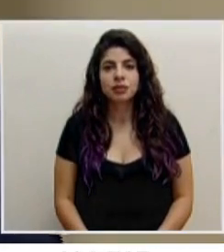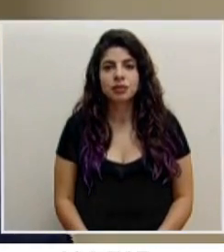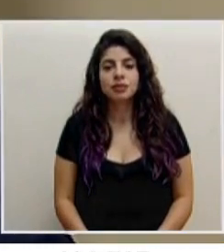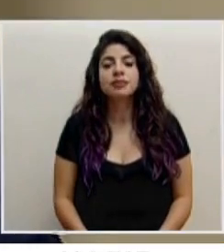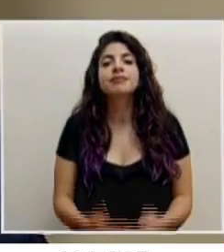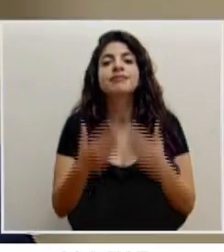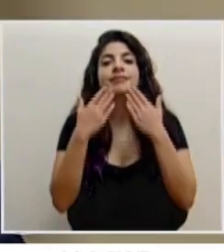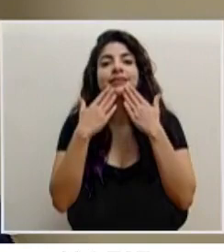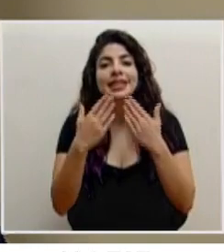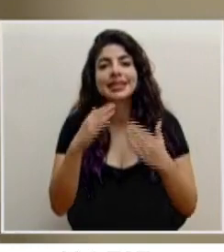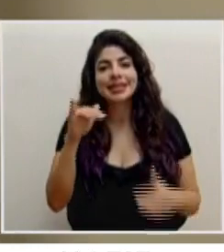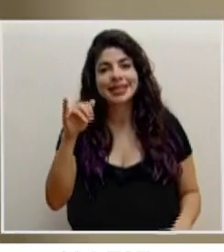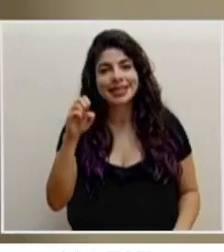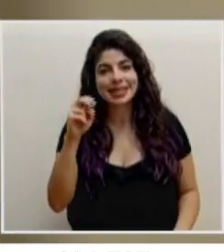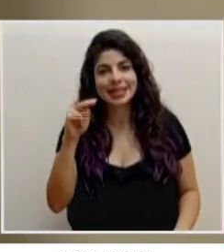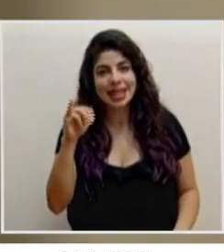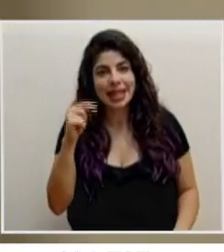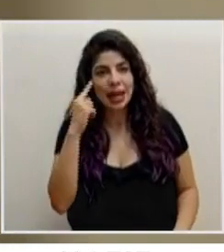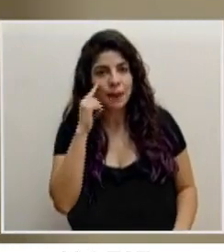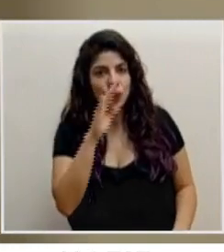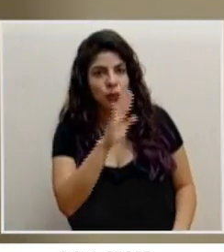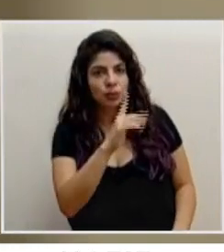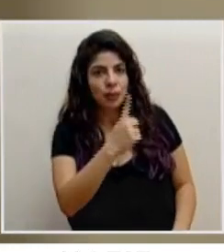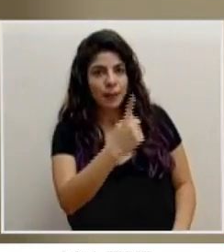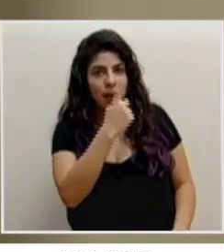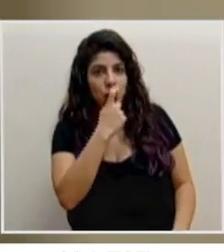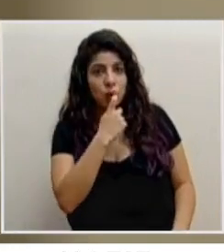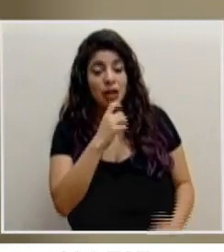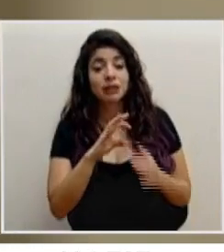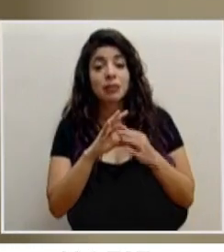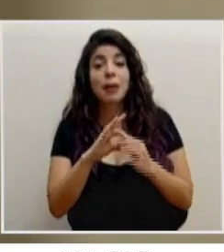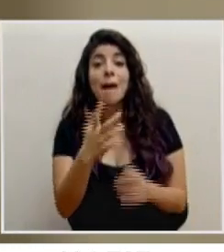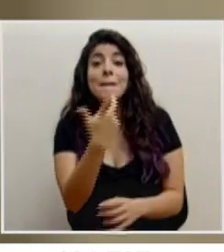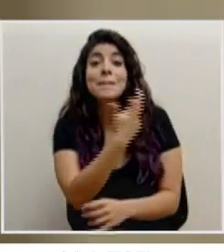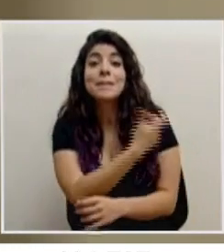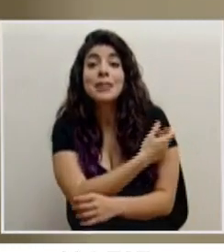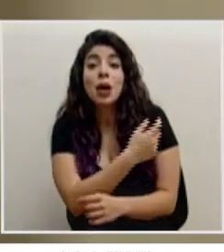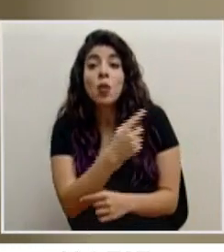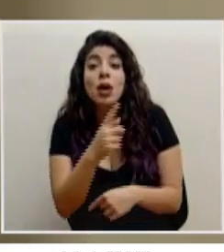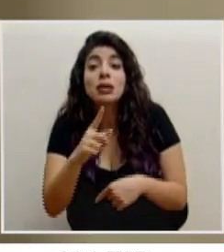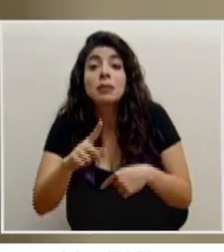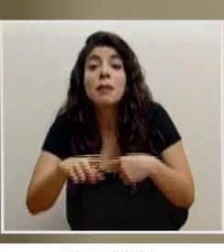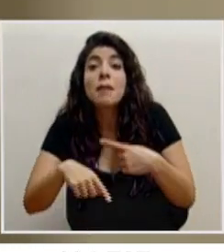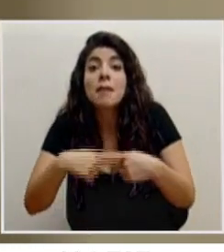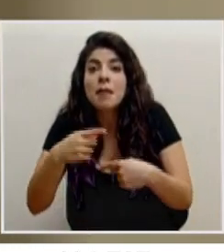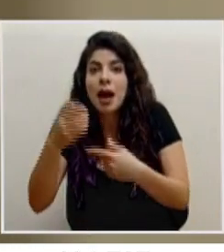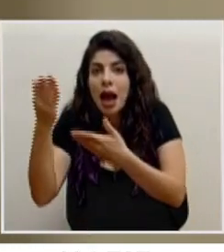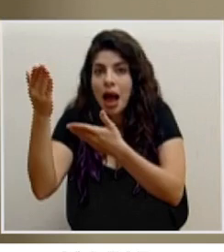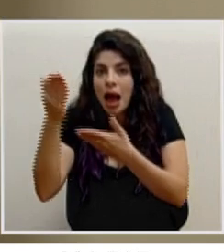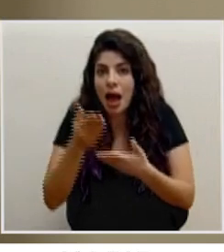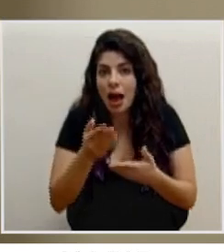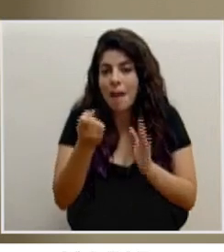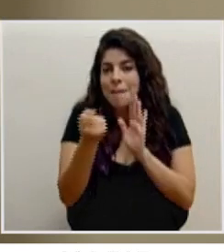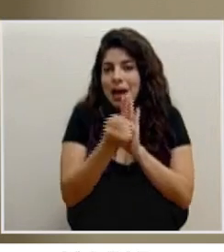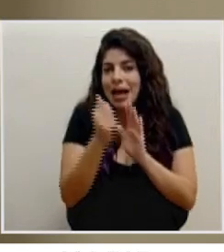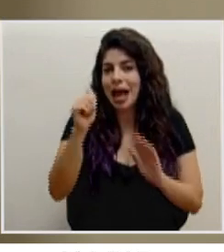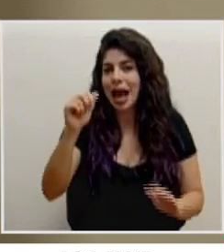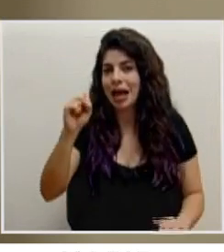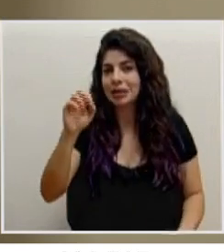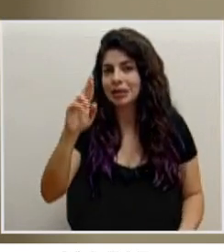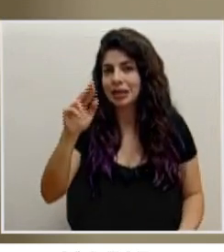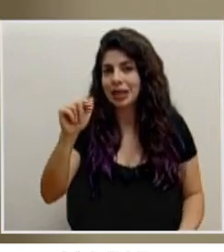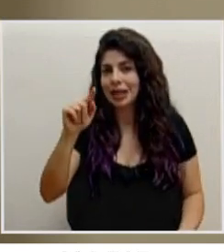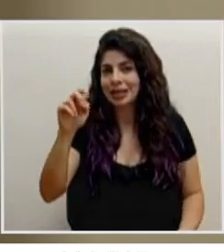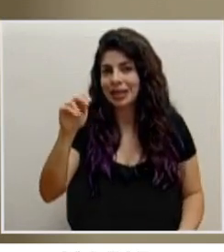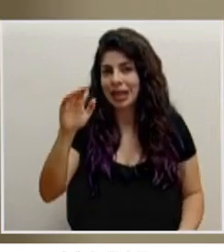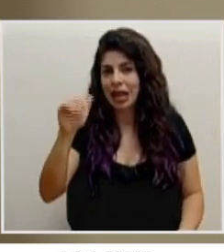Gracias, Yesenia, por tus preguntas con respecto a las vacunas que van a ingresar por medio de AstraZeneca. La cifra exacta la tiene más